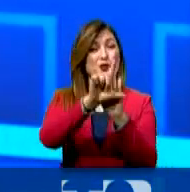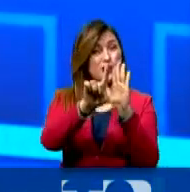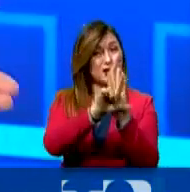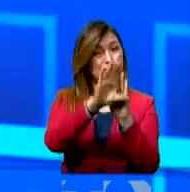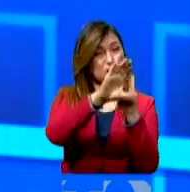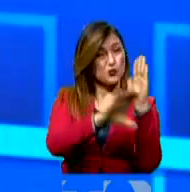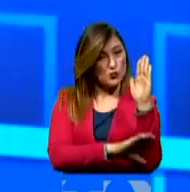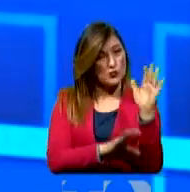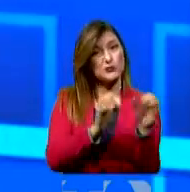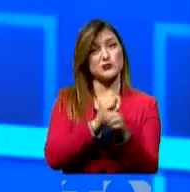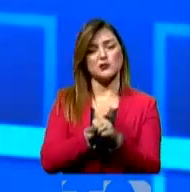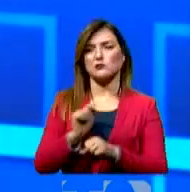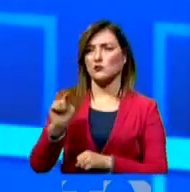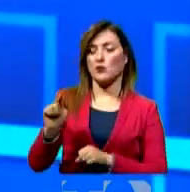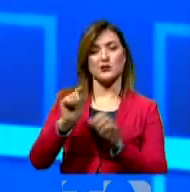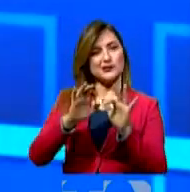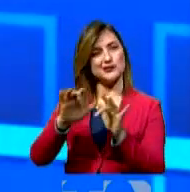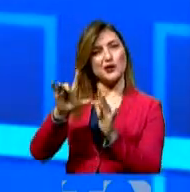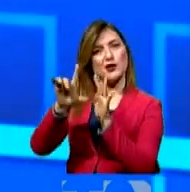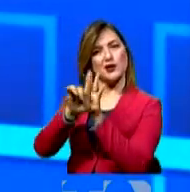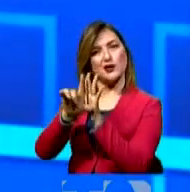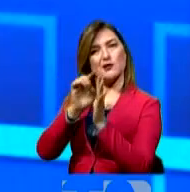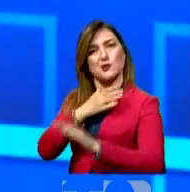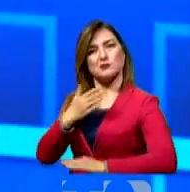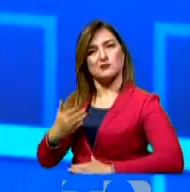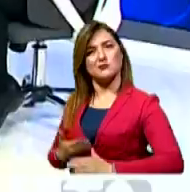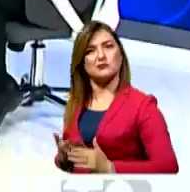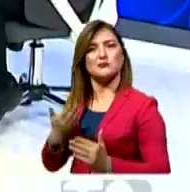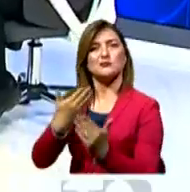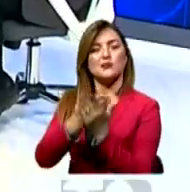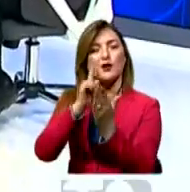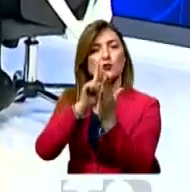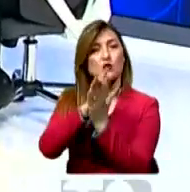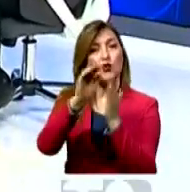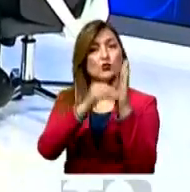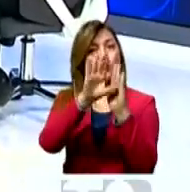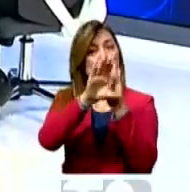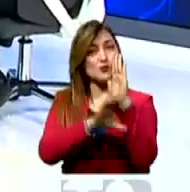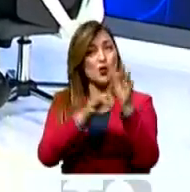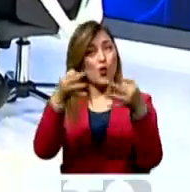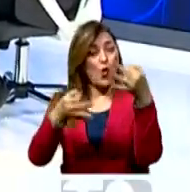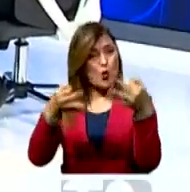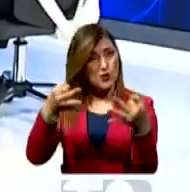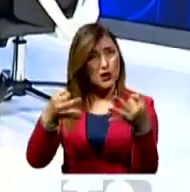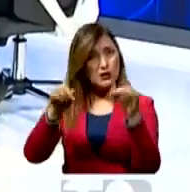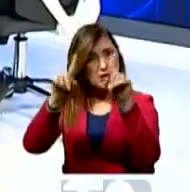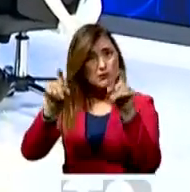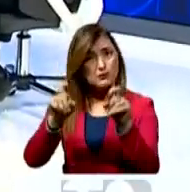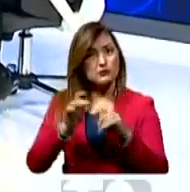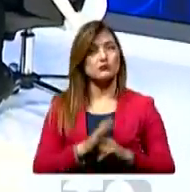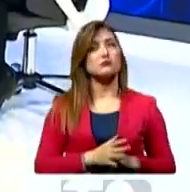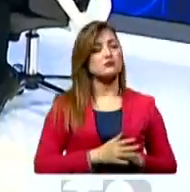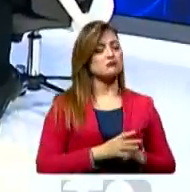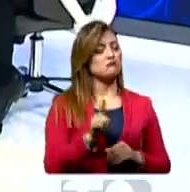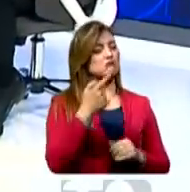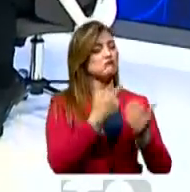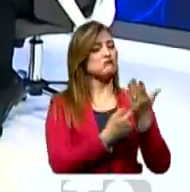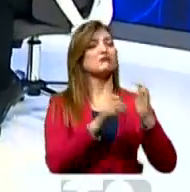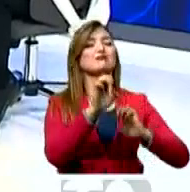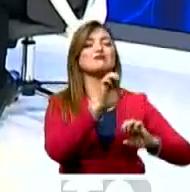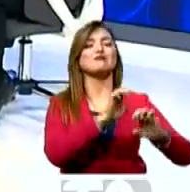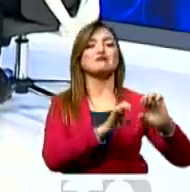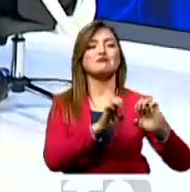hacer? ¿Va a ir el secretario jurídico de la presidencia a presentar una demanda de inconstitucionalidad en la Corte? Eso se está valorando, reconociendo